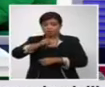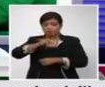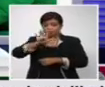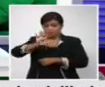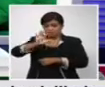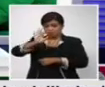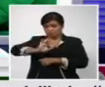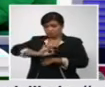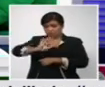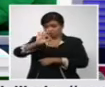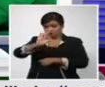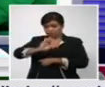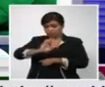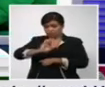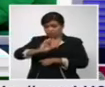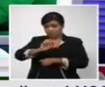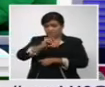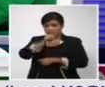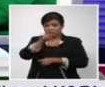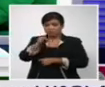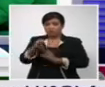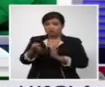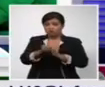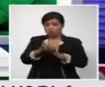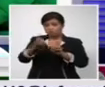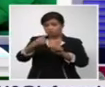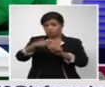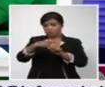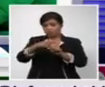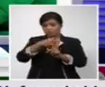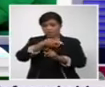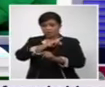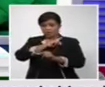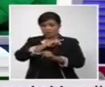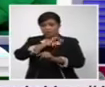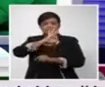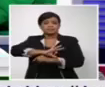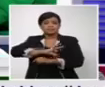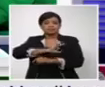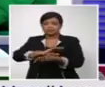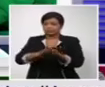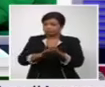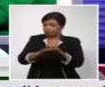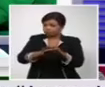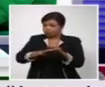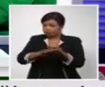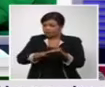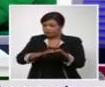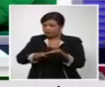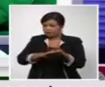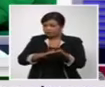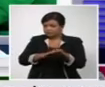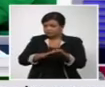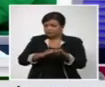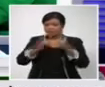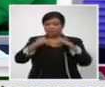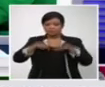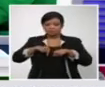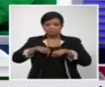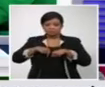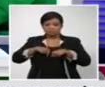57,5% de los casos diagnosticados ayer totalmente asintomáticos. En el acumulado es el